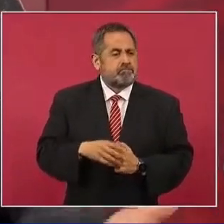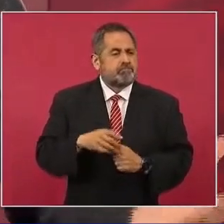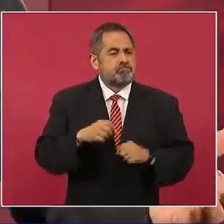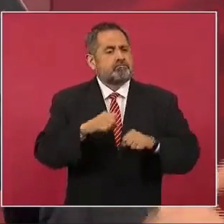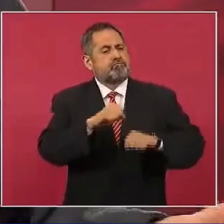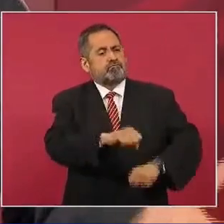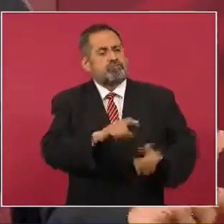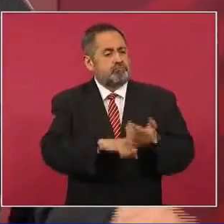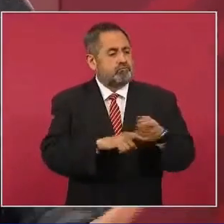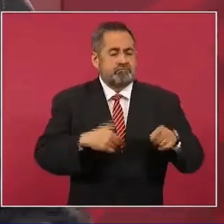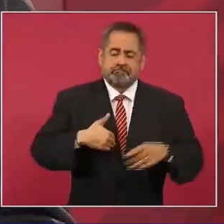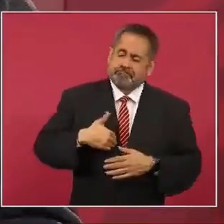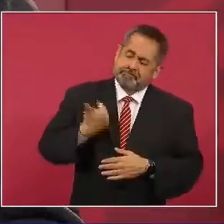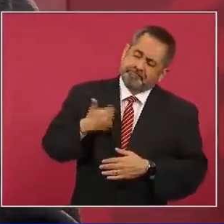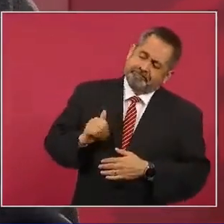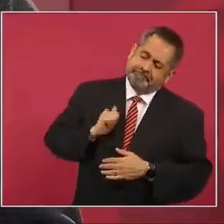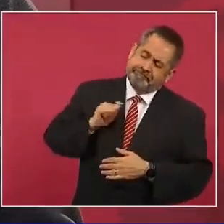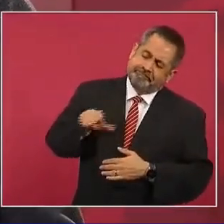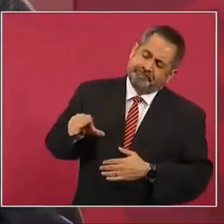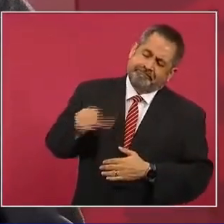potentados a los que les fue bien,